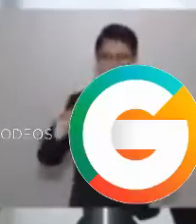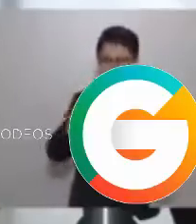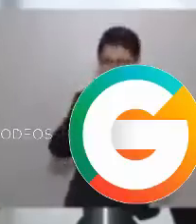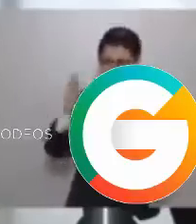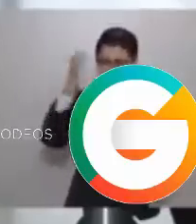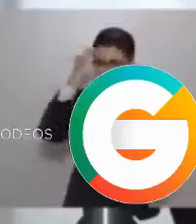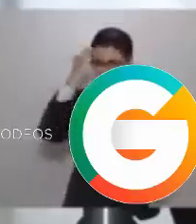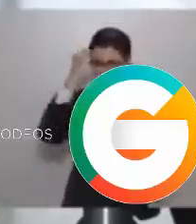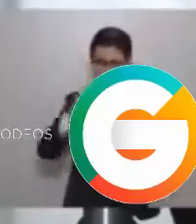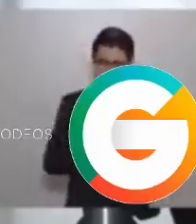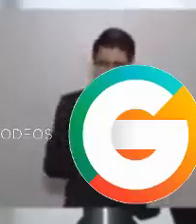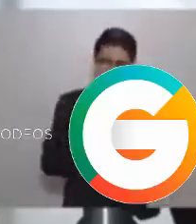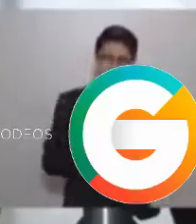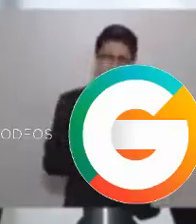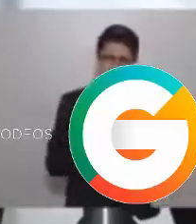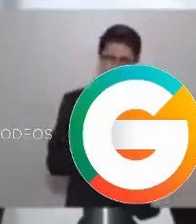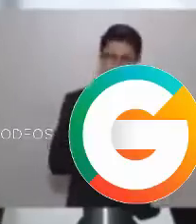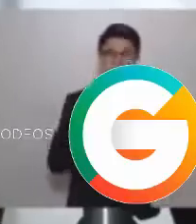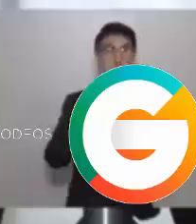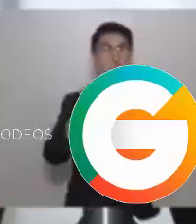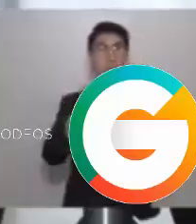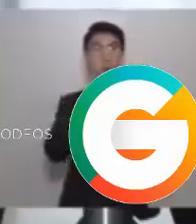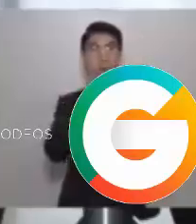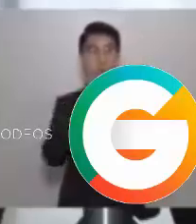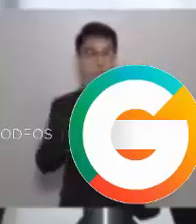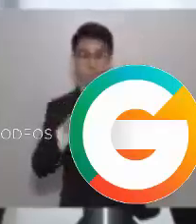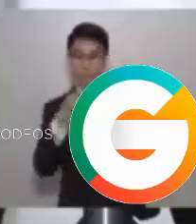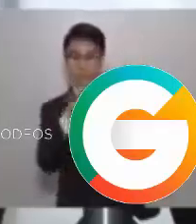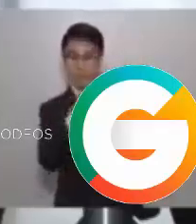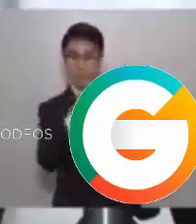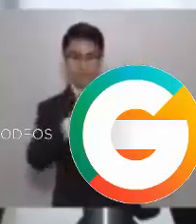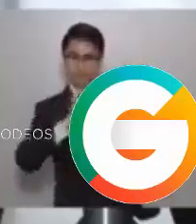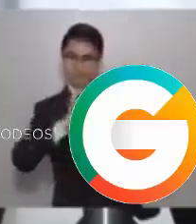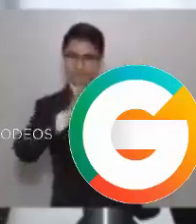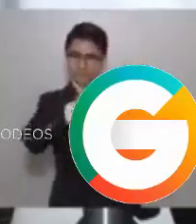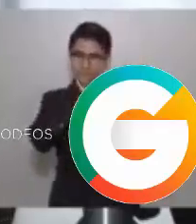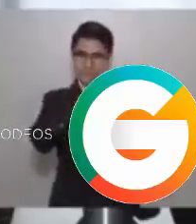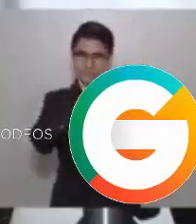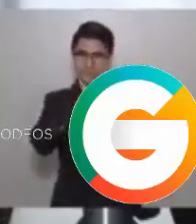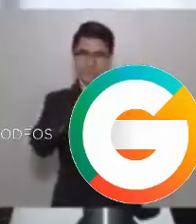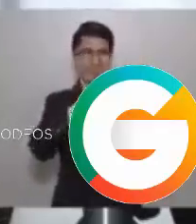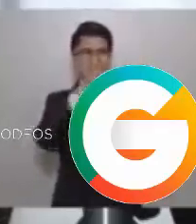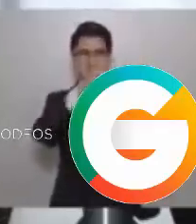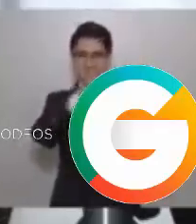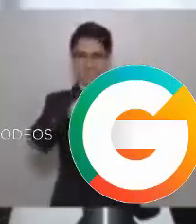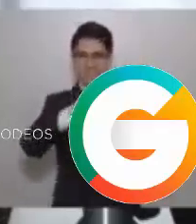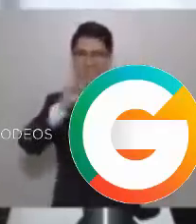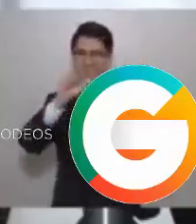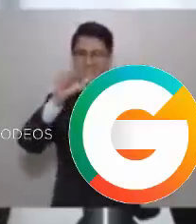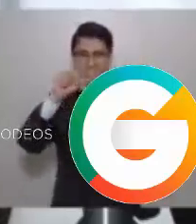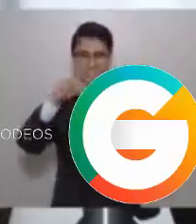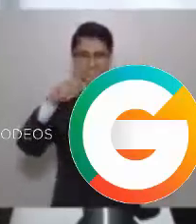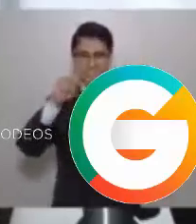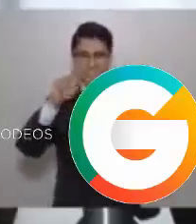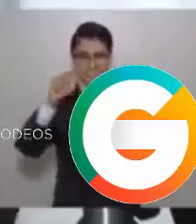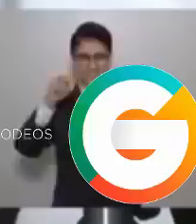su persona en vida para estar presente en este sitio. De forma transparente podemos decirles lo que sabemos sin